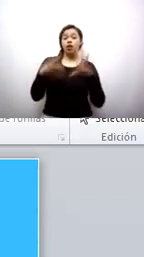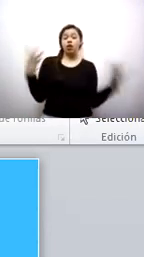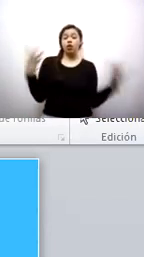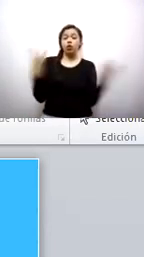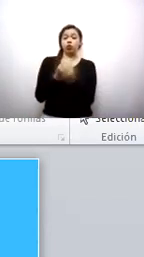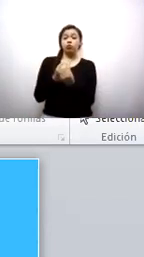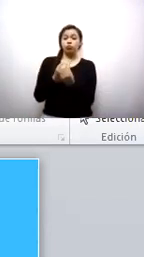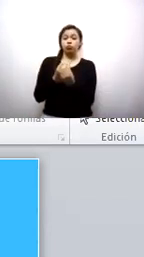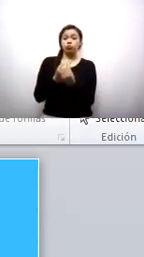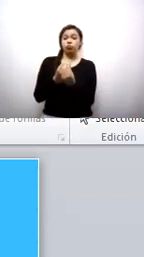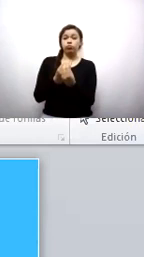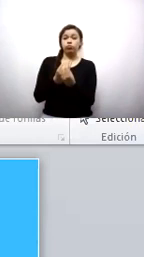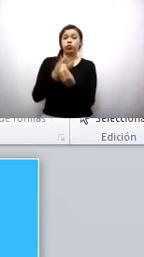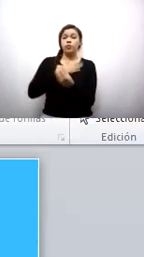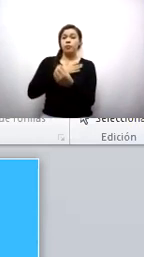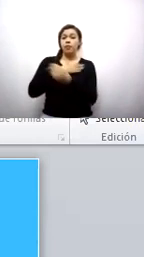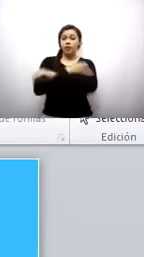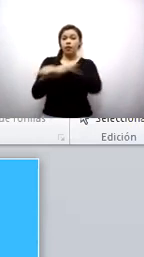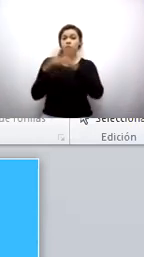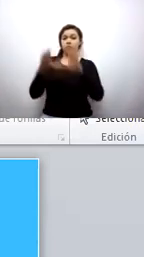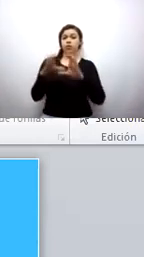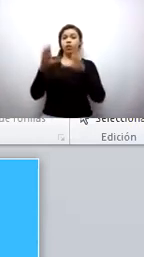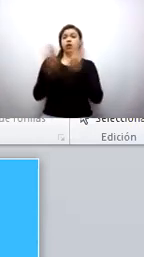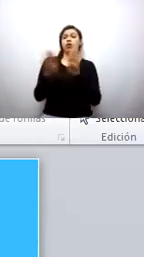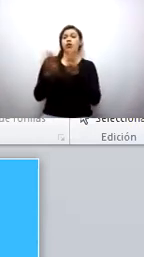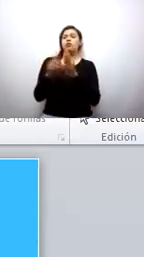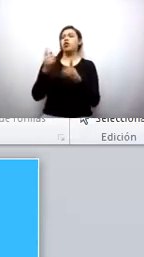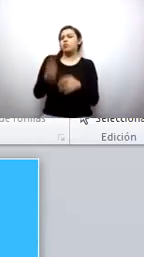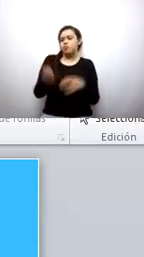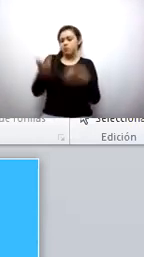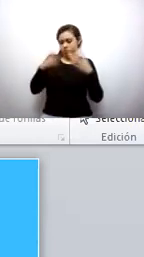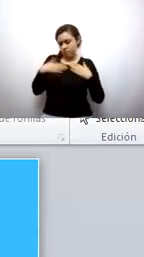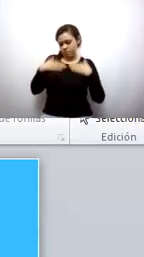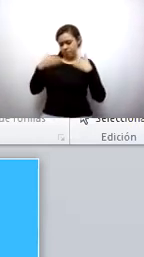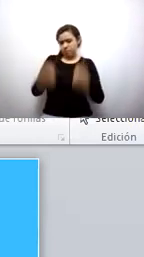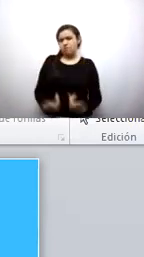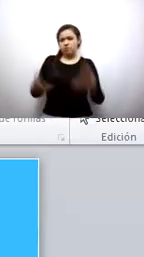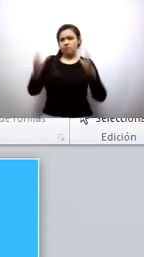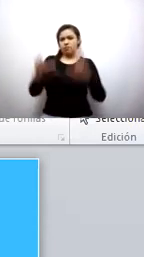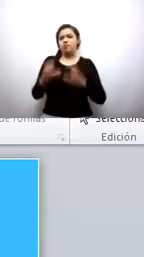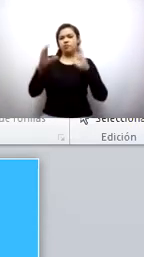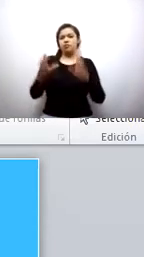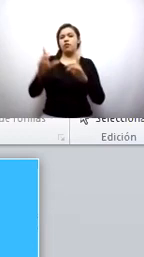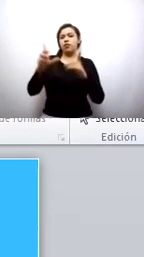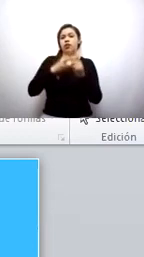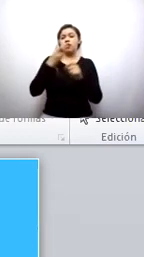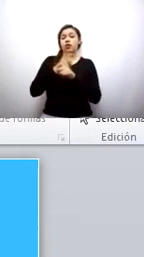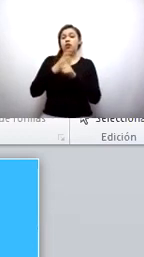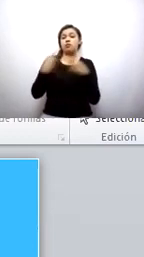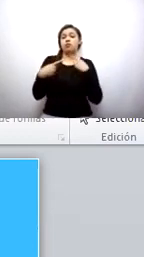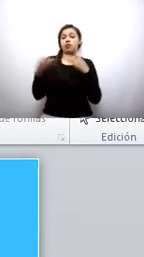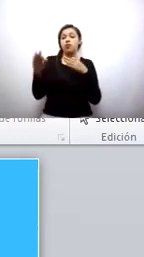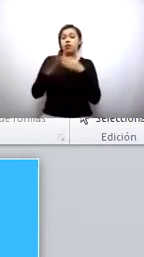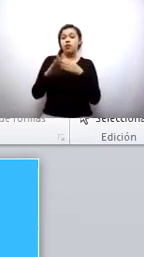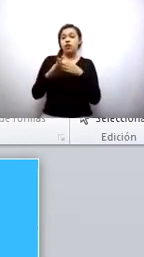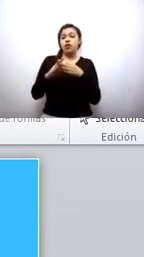cómo poder cuidar yo a mi familia, pues cuidándome en primer lugar yo. En segundo lugar, las personas que tengo cerca. ¿Y cómo se puede